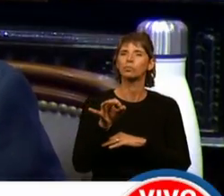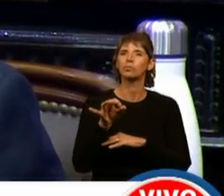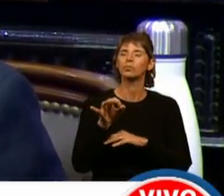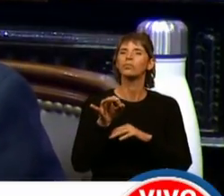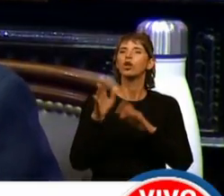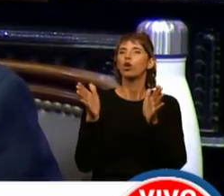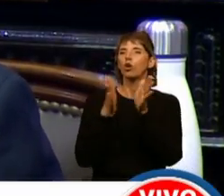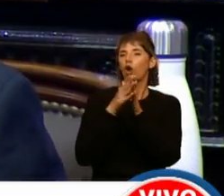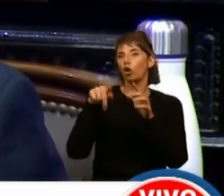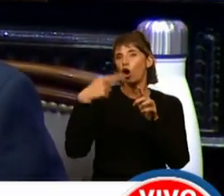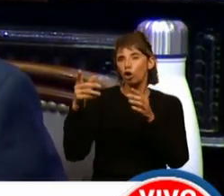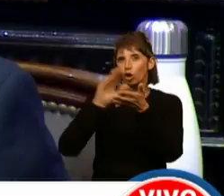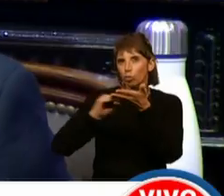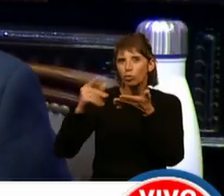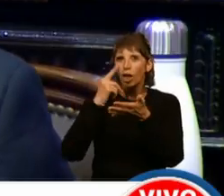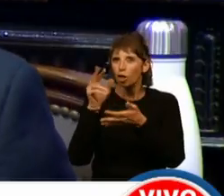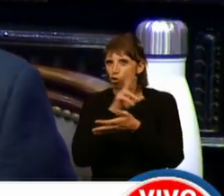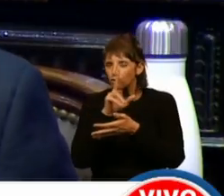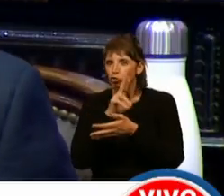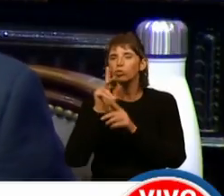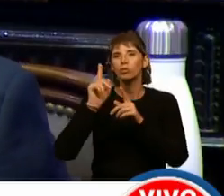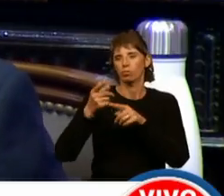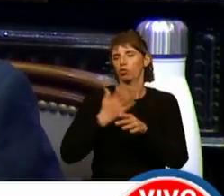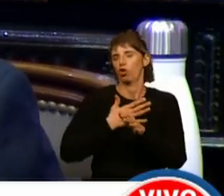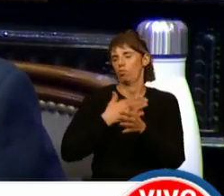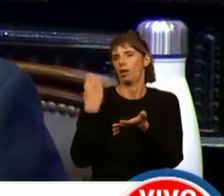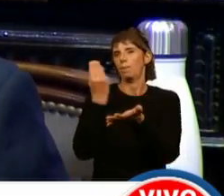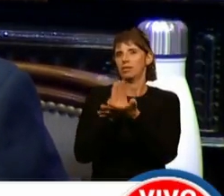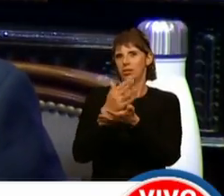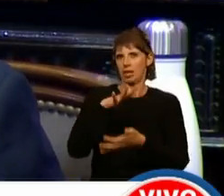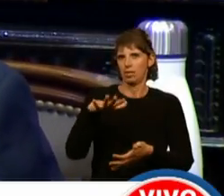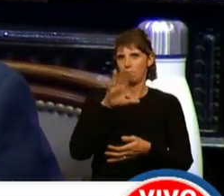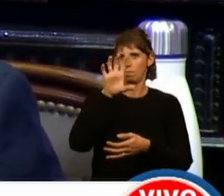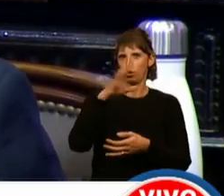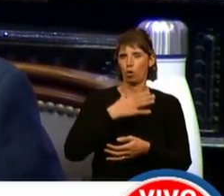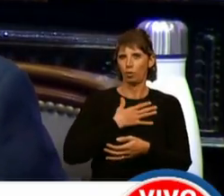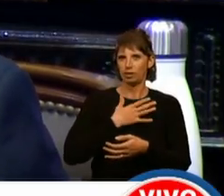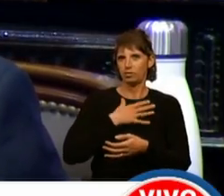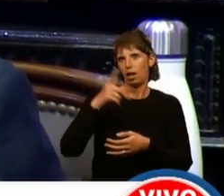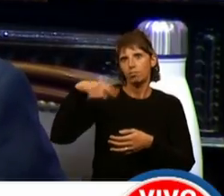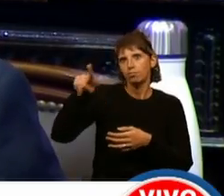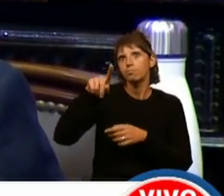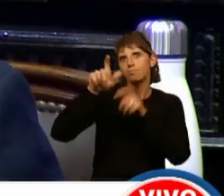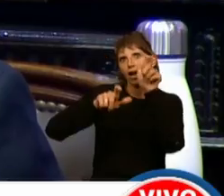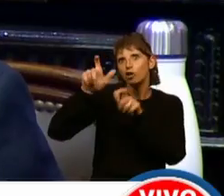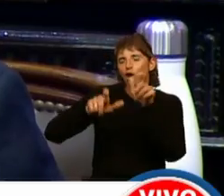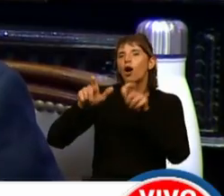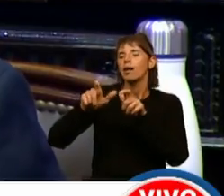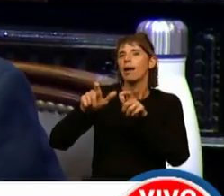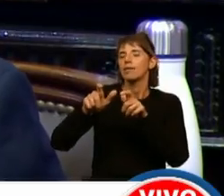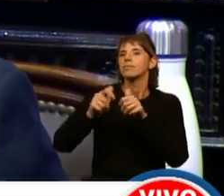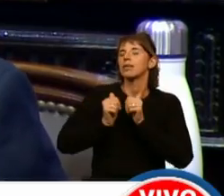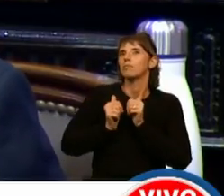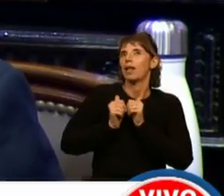otras diputadas y diputados y en representación del pueblo de mi provincia que espera que sus legisladores trabajen para el